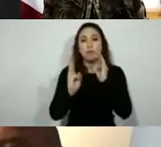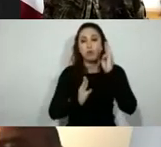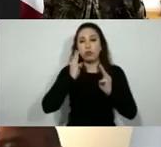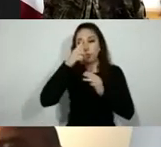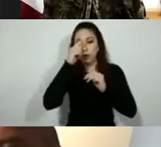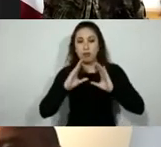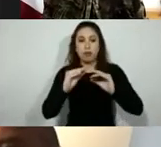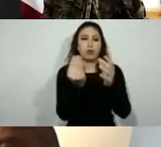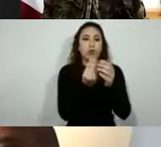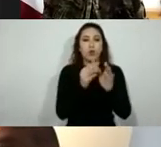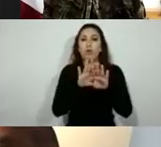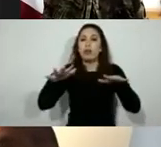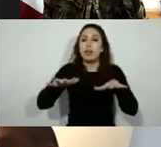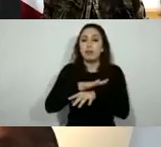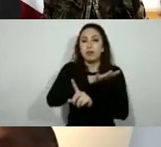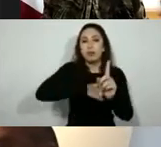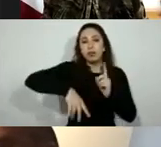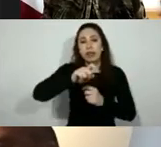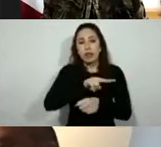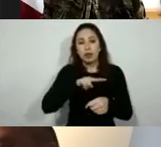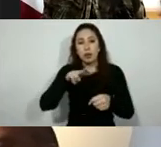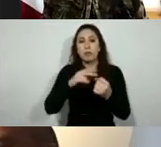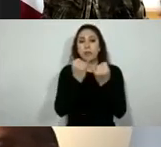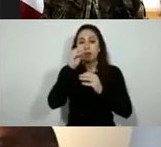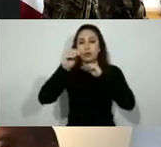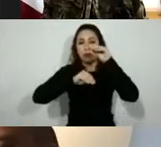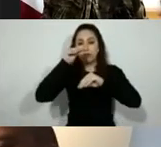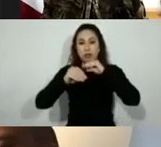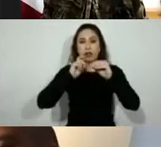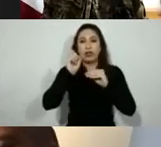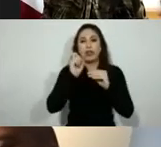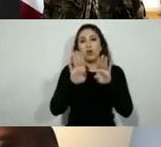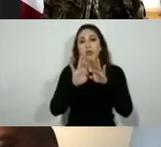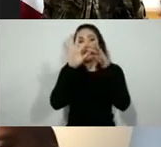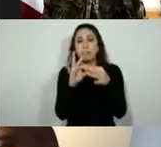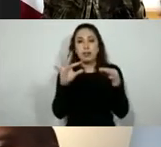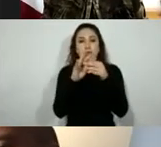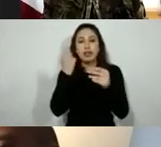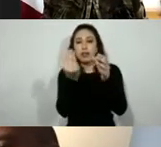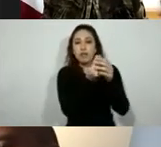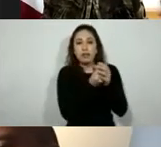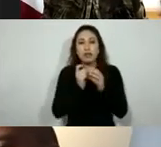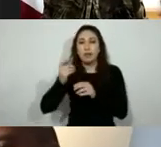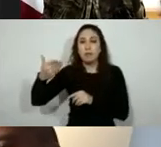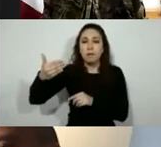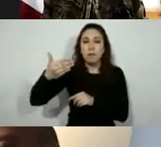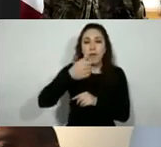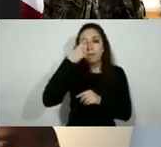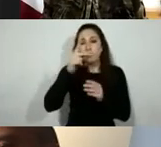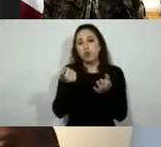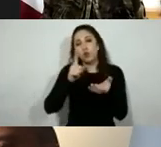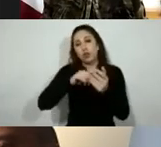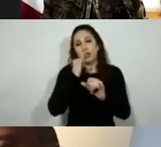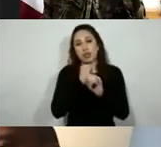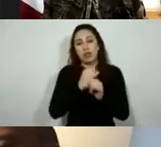y también un acuario virtual, 6 grandes auditorios para la presentación de eventos culturales, 6 foros al